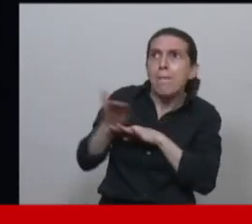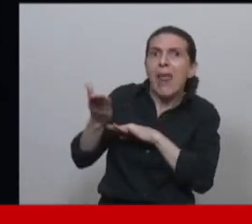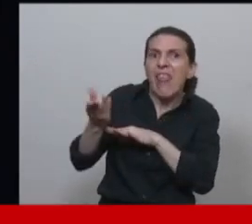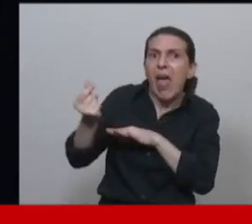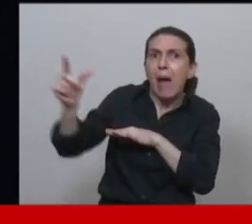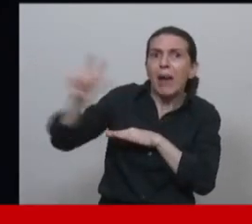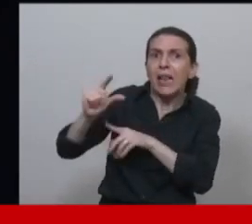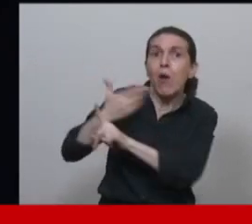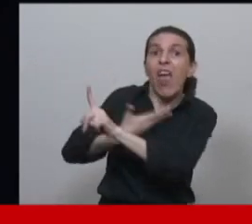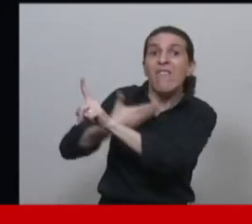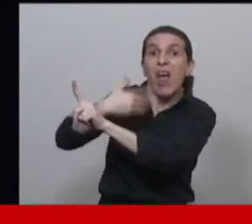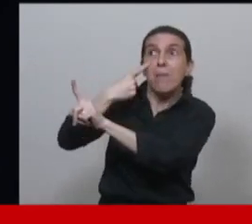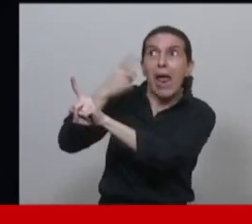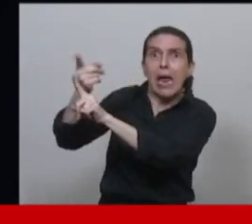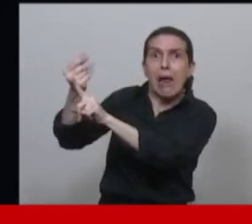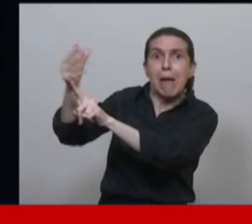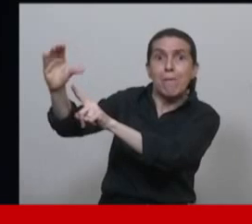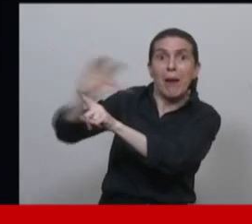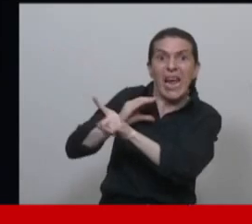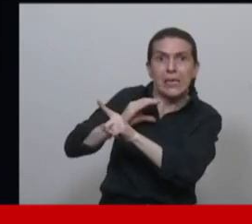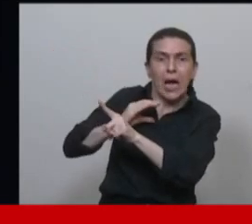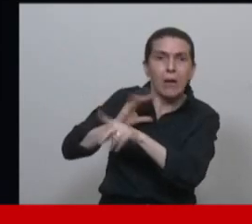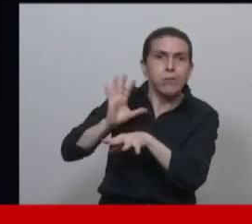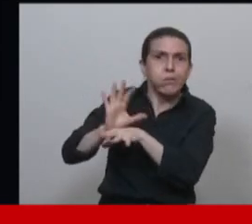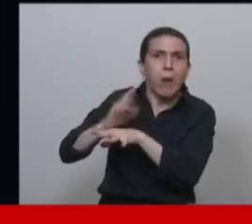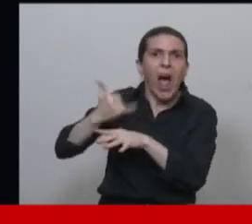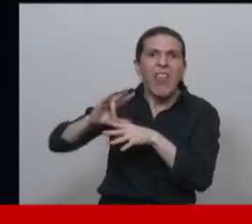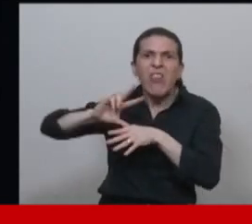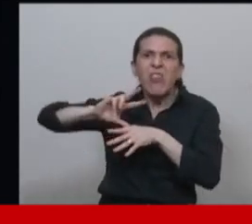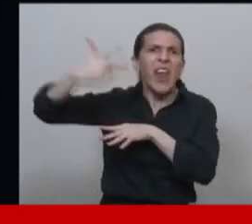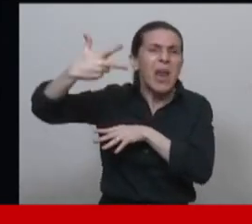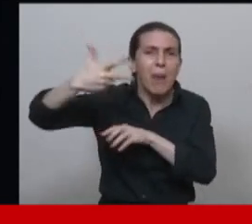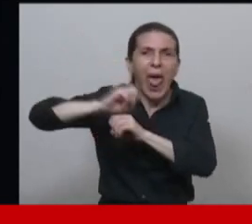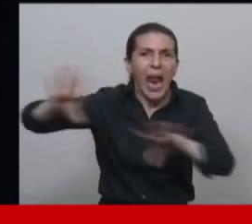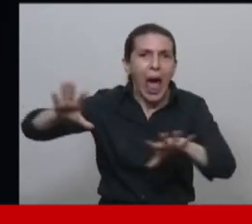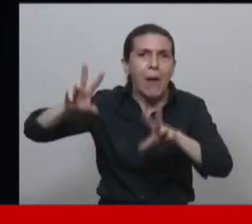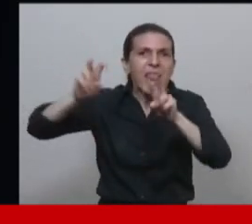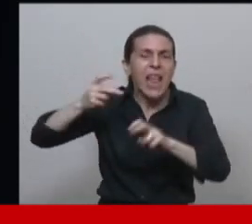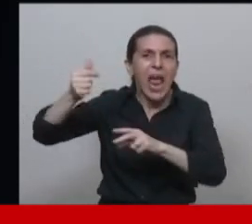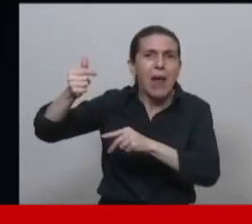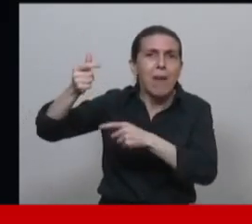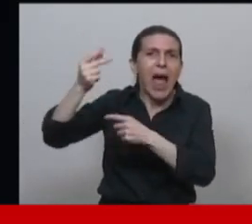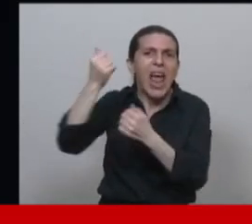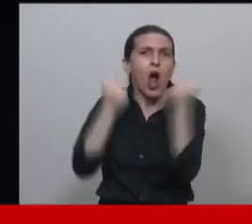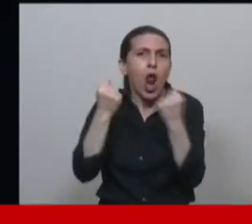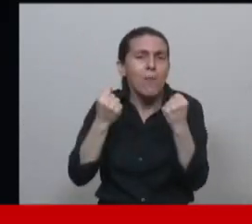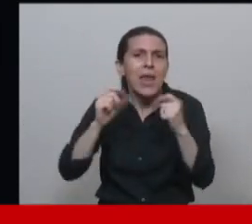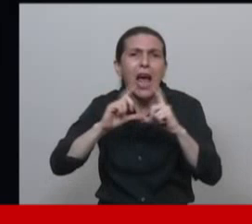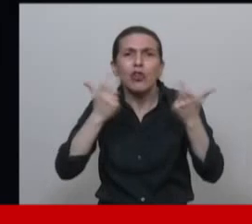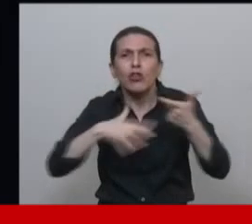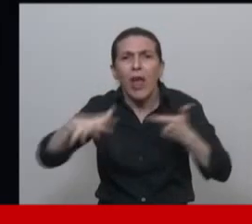para ayudar a Argentina y el país sufre 3 crisis cambiarias en 2 años y la situación económica y social se